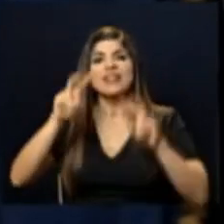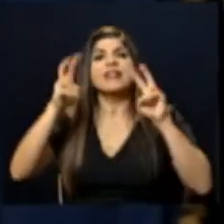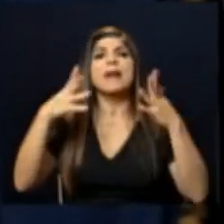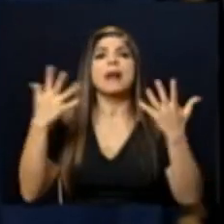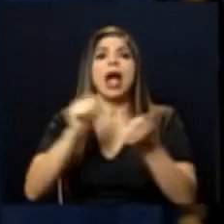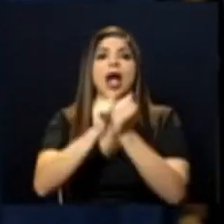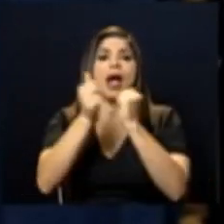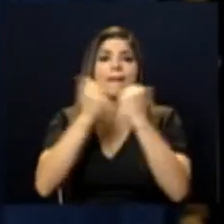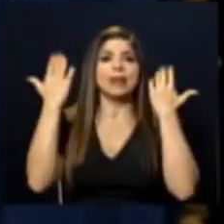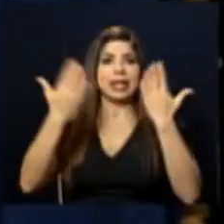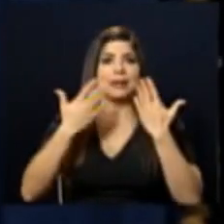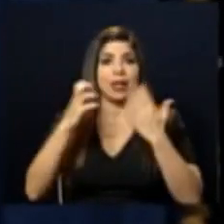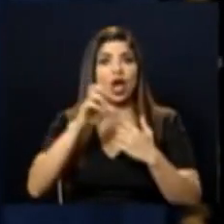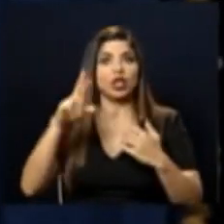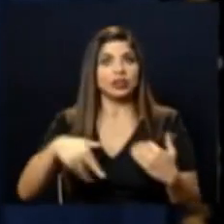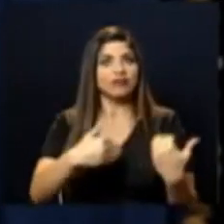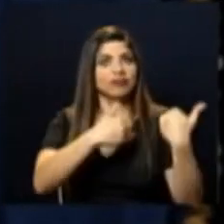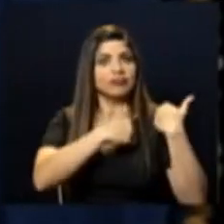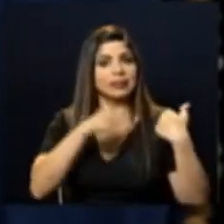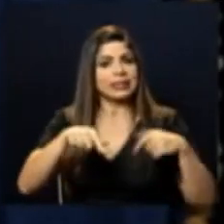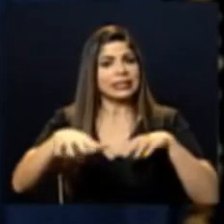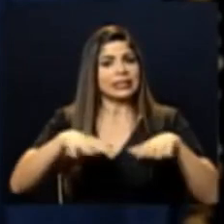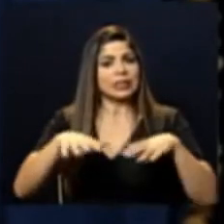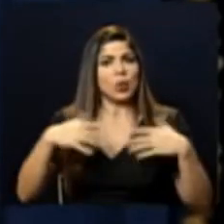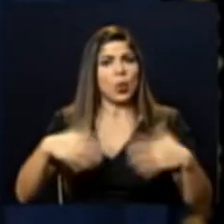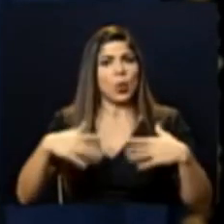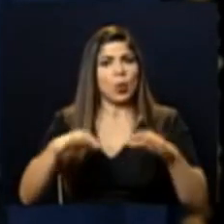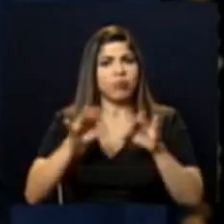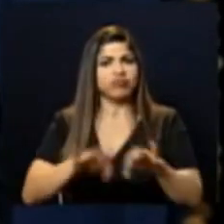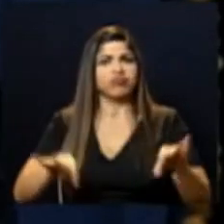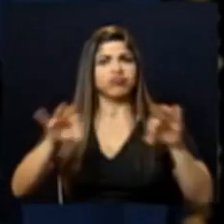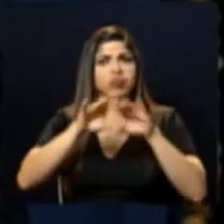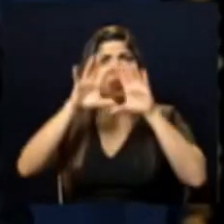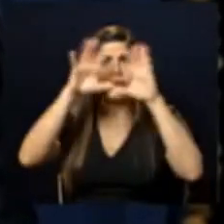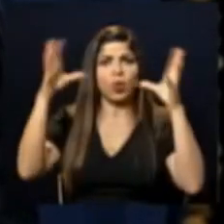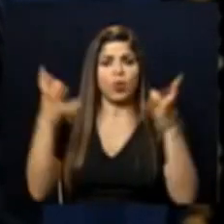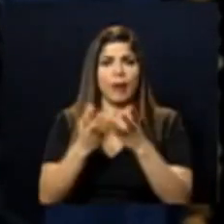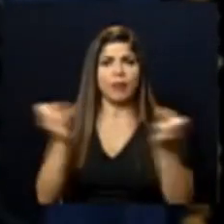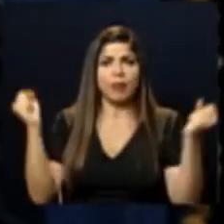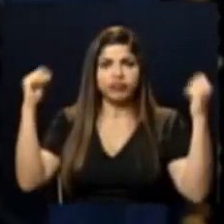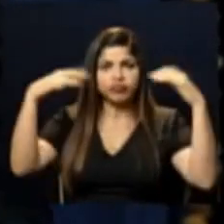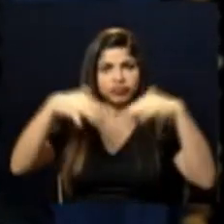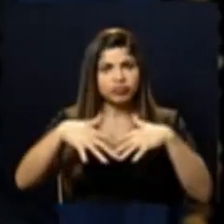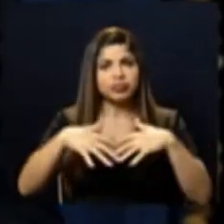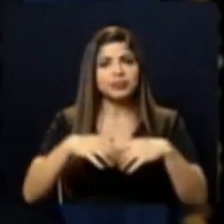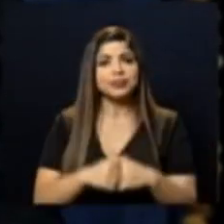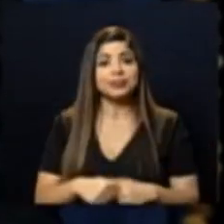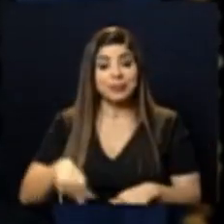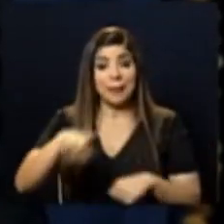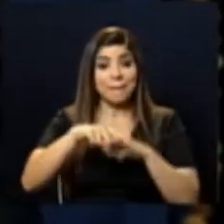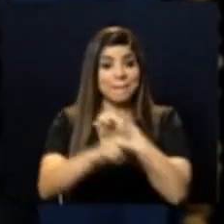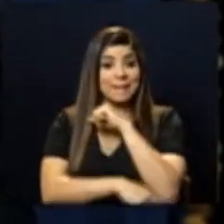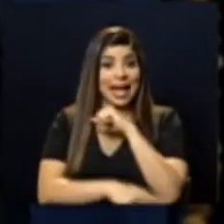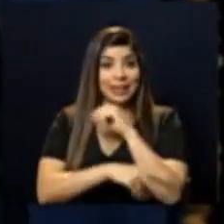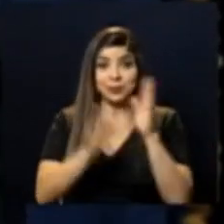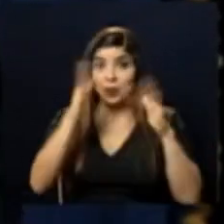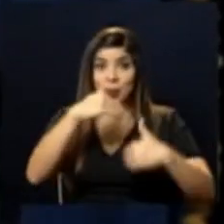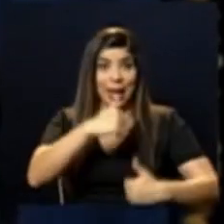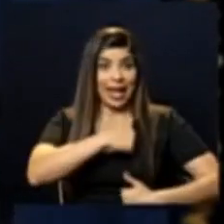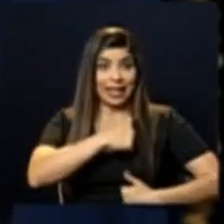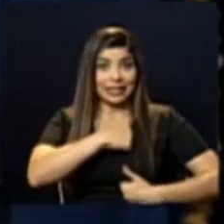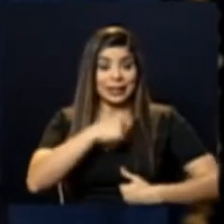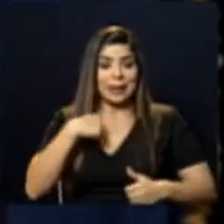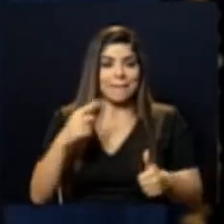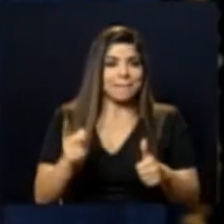climático, lo cual será un evento de relevancia global. Como país sin ejército, nuestra